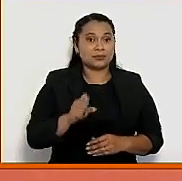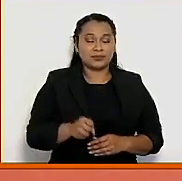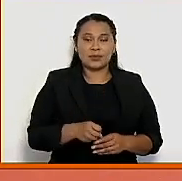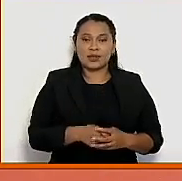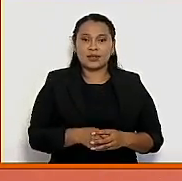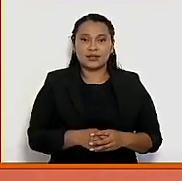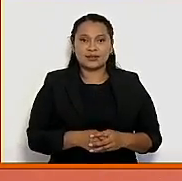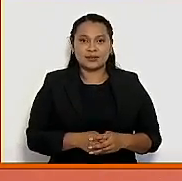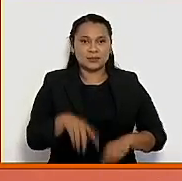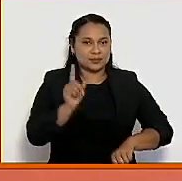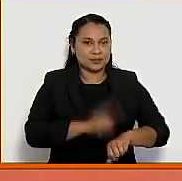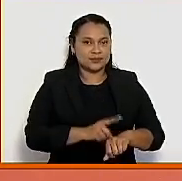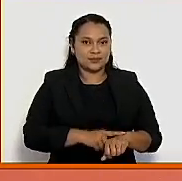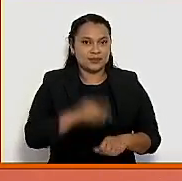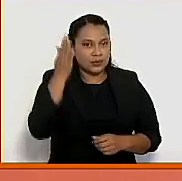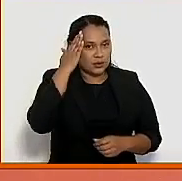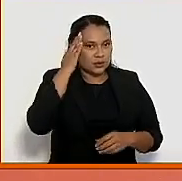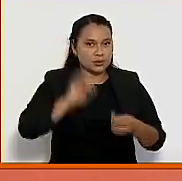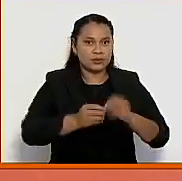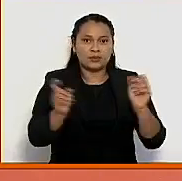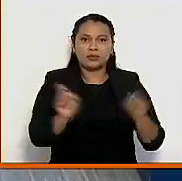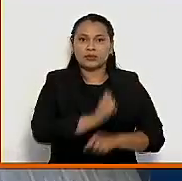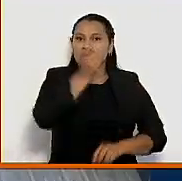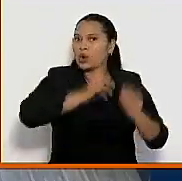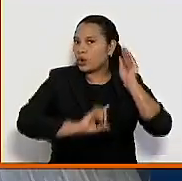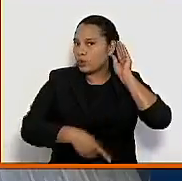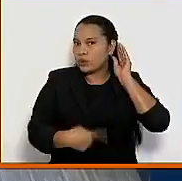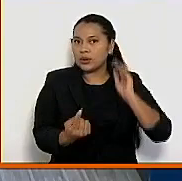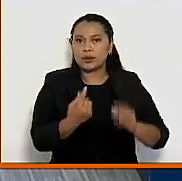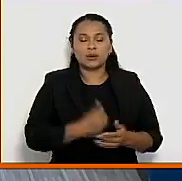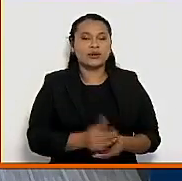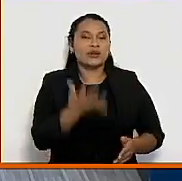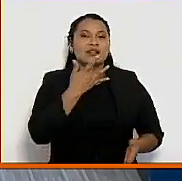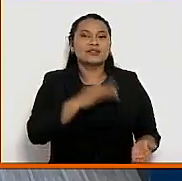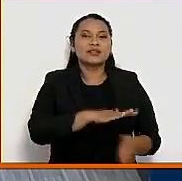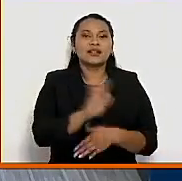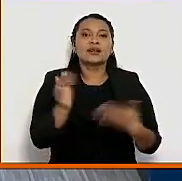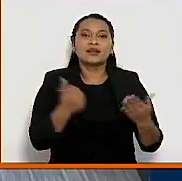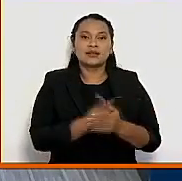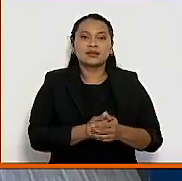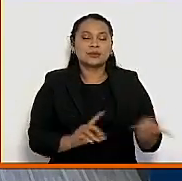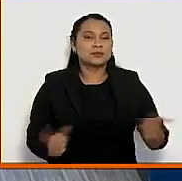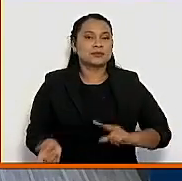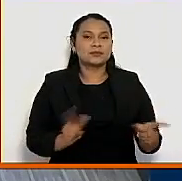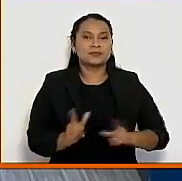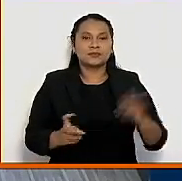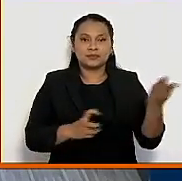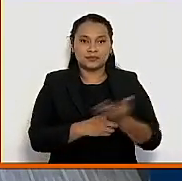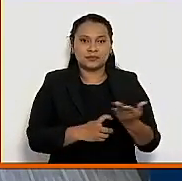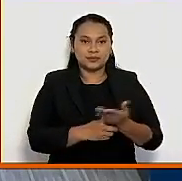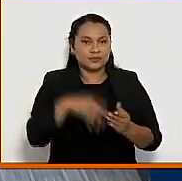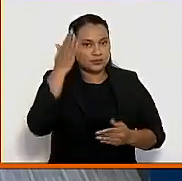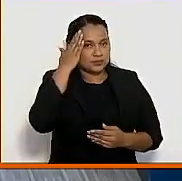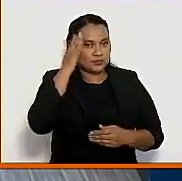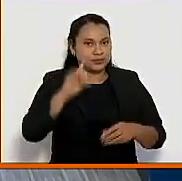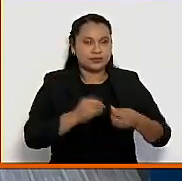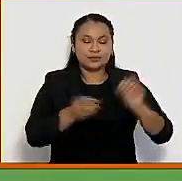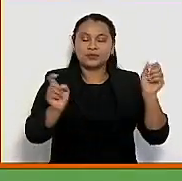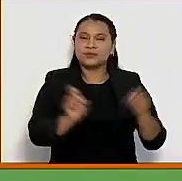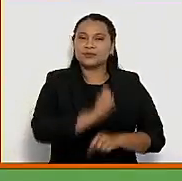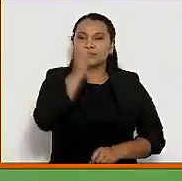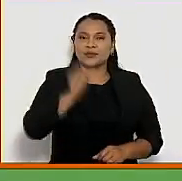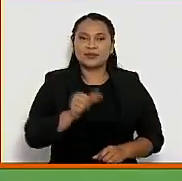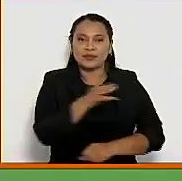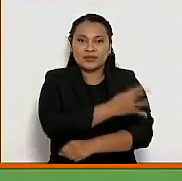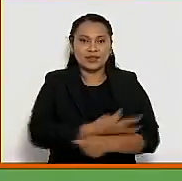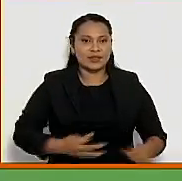2X. Vamos a conocer el número afortunado para más uno, así que muchísima suerte. Esperamos que tengas tu boleto en mano y el número favorecido para esta tarde de domingo